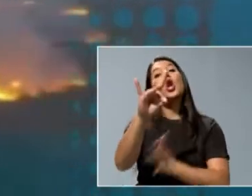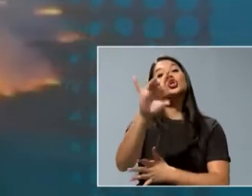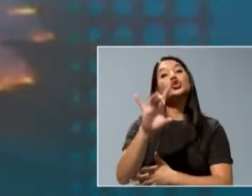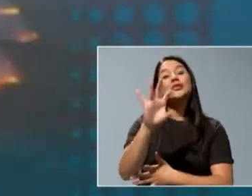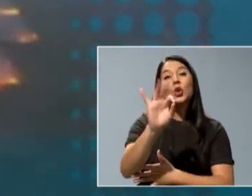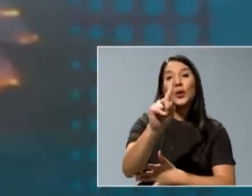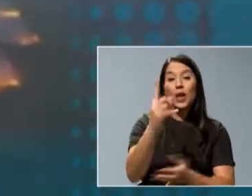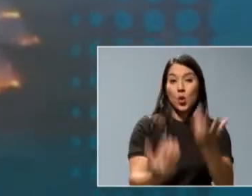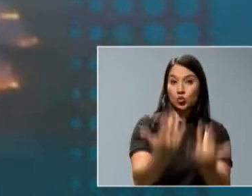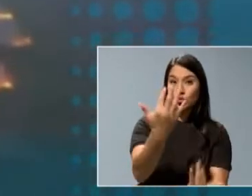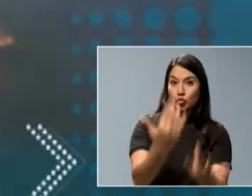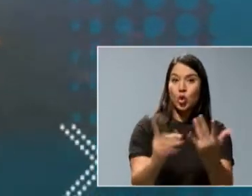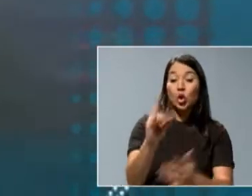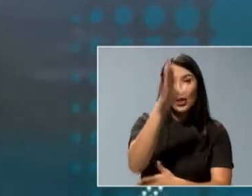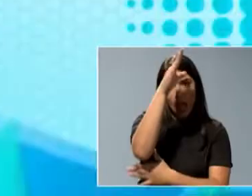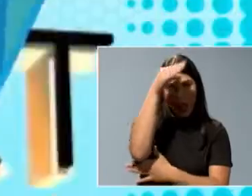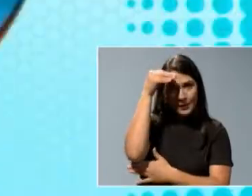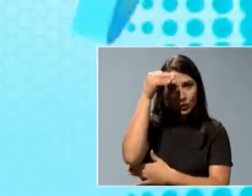91.891 incendios en la Amazonía.